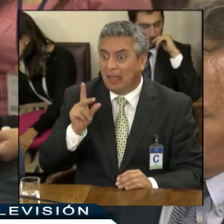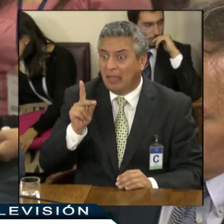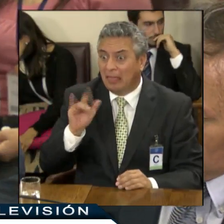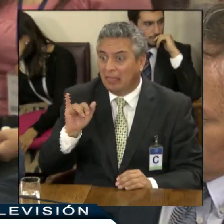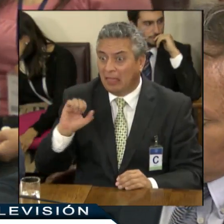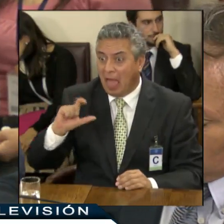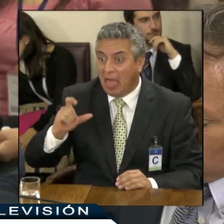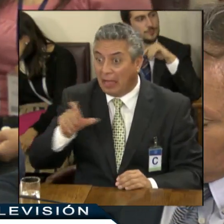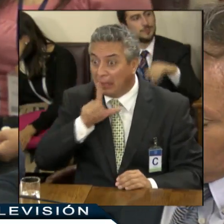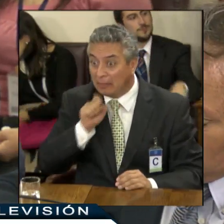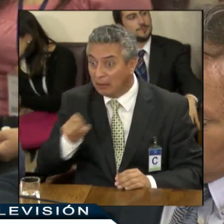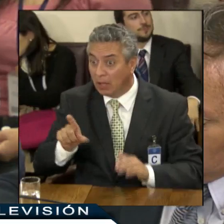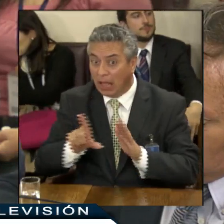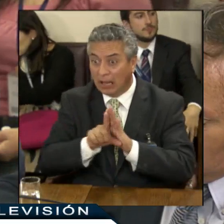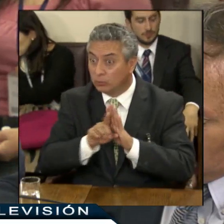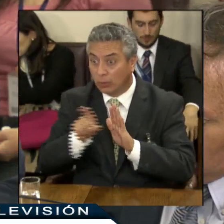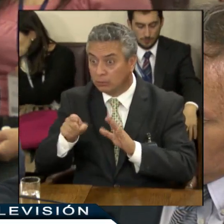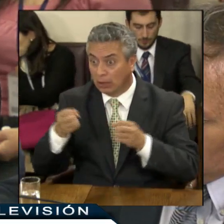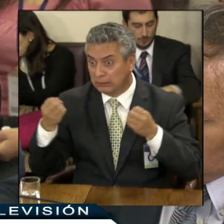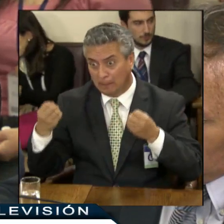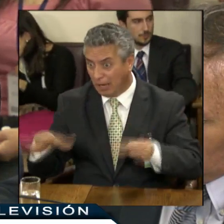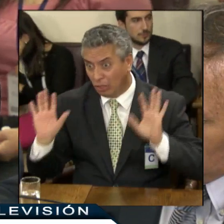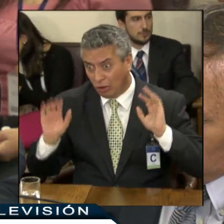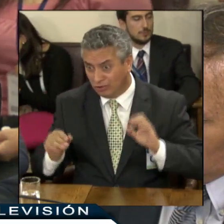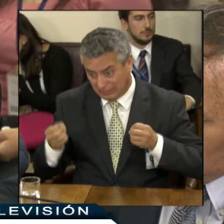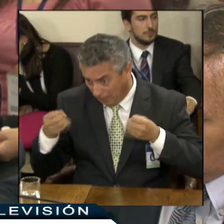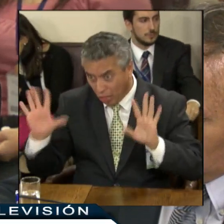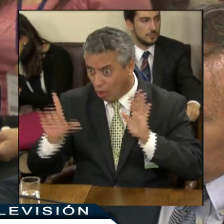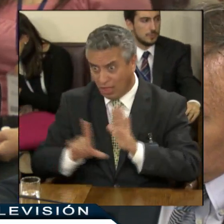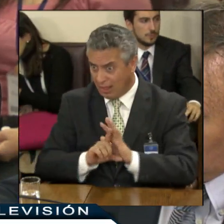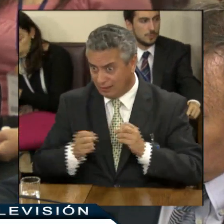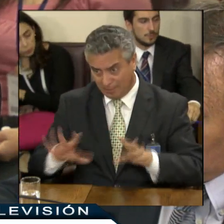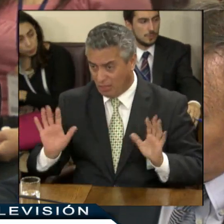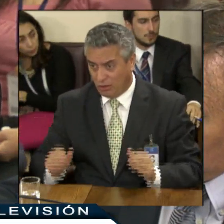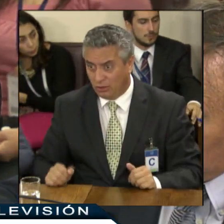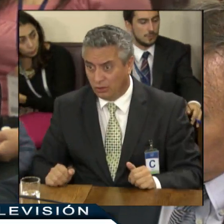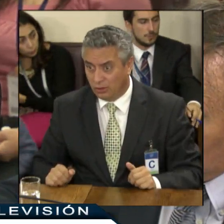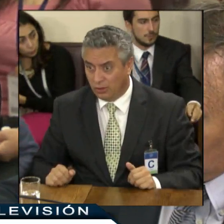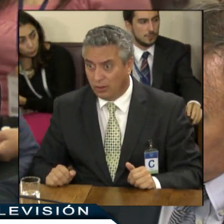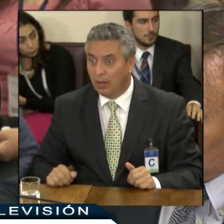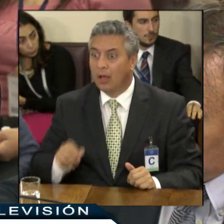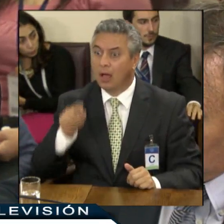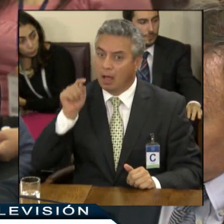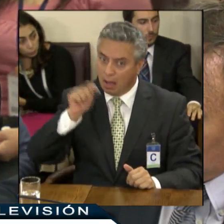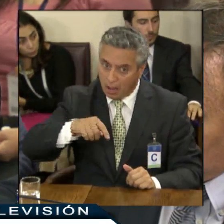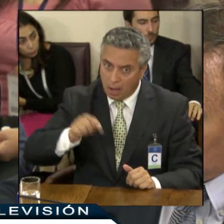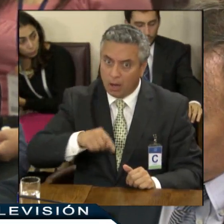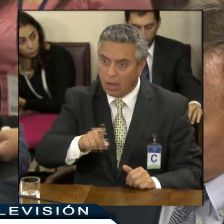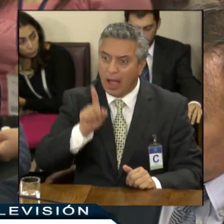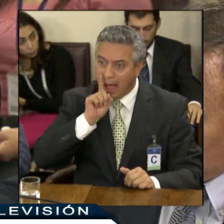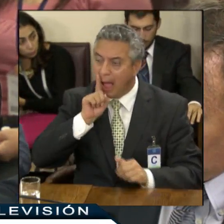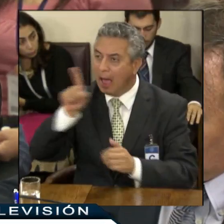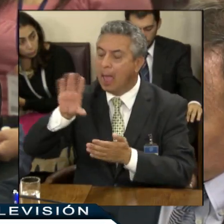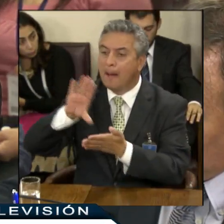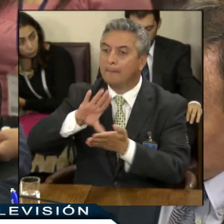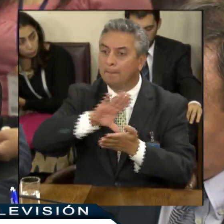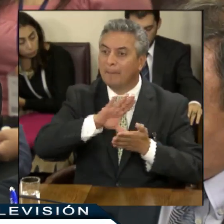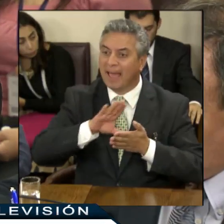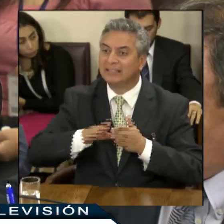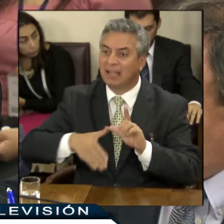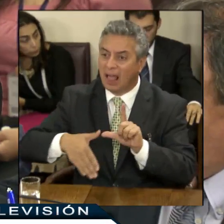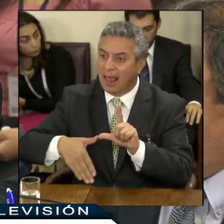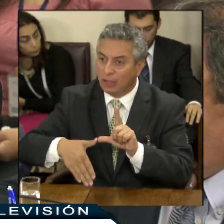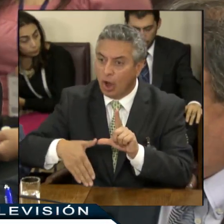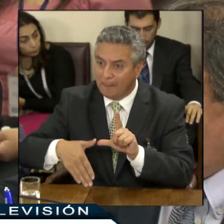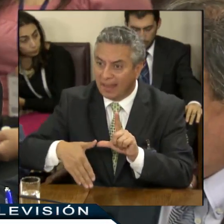y ya se perdió esa lengua en los ch no se perdió en hay países latinoamericanos